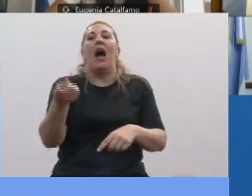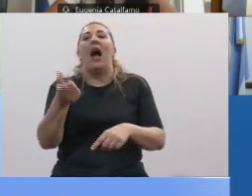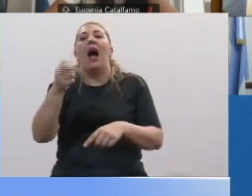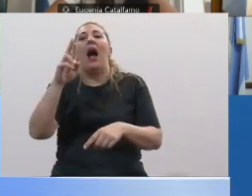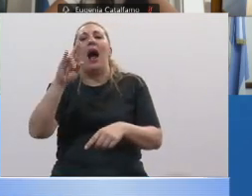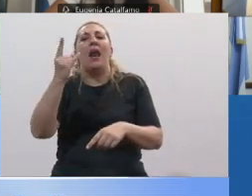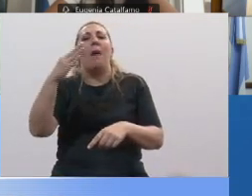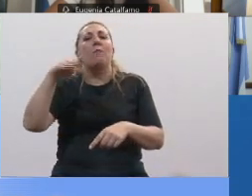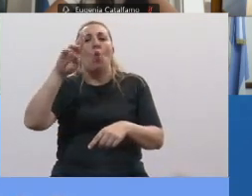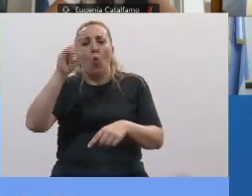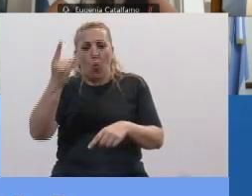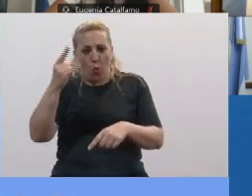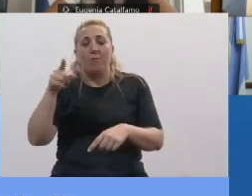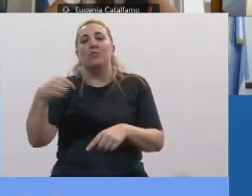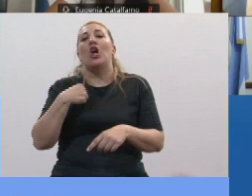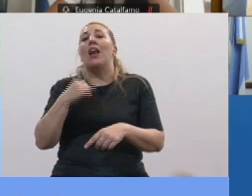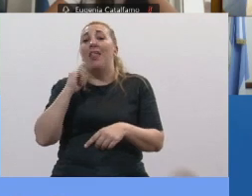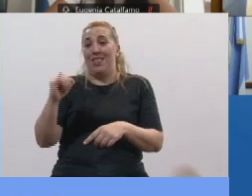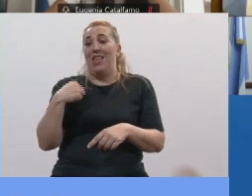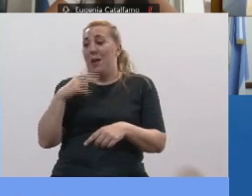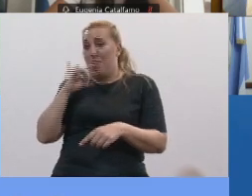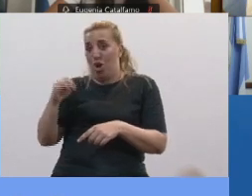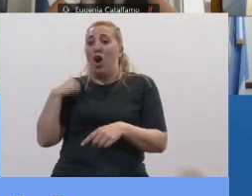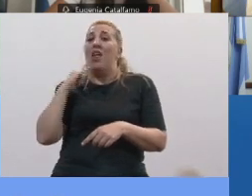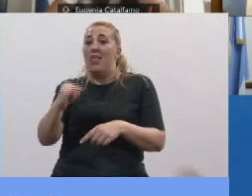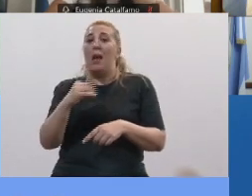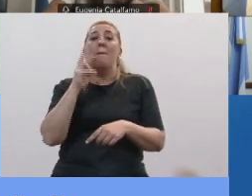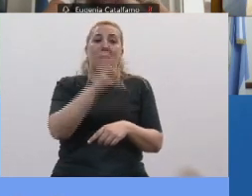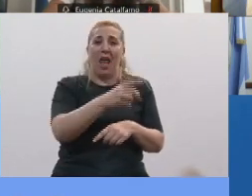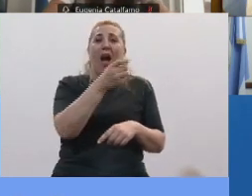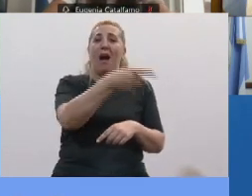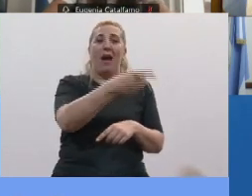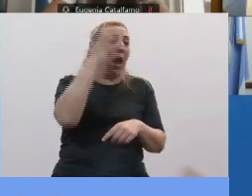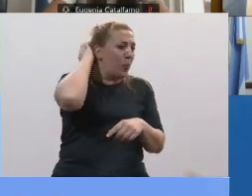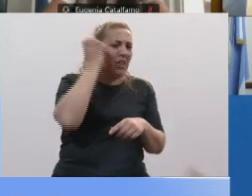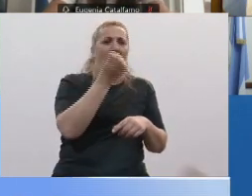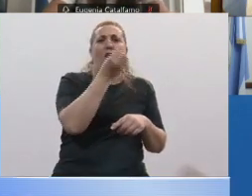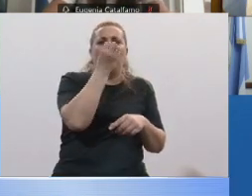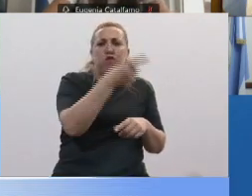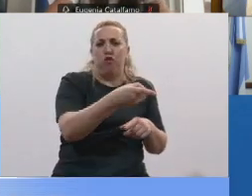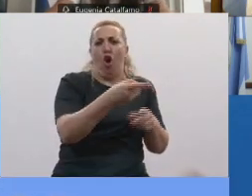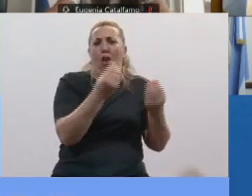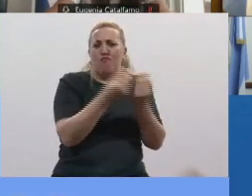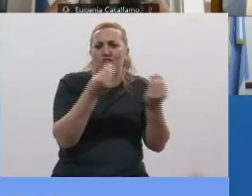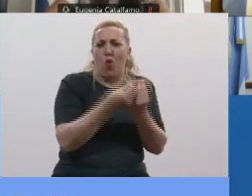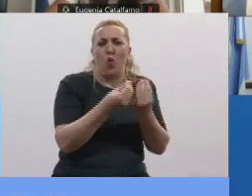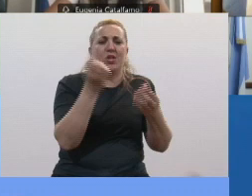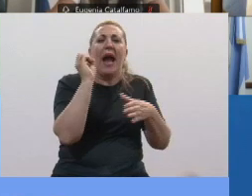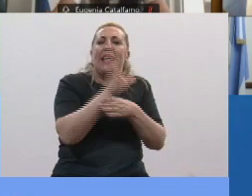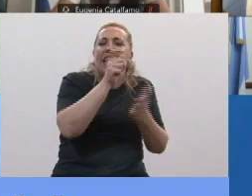dije, mirá, hijo, mirá lo que es la tumba de Evita, llena de flores, de cartas,